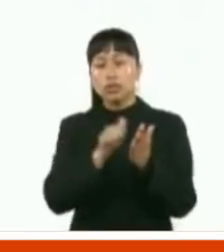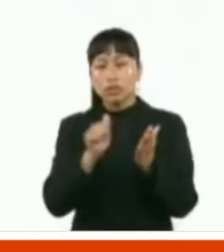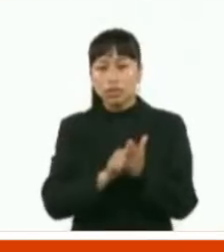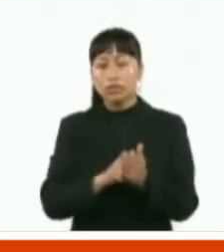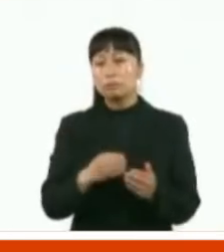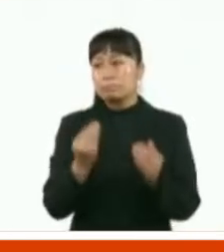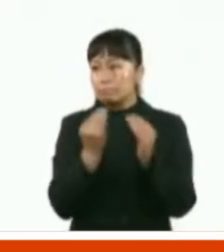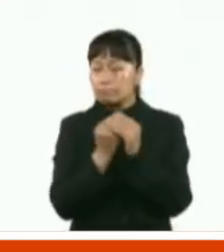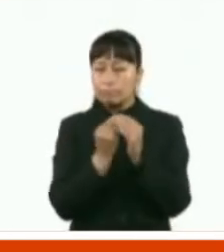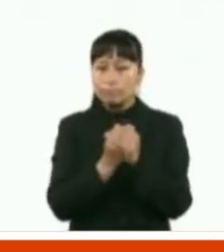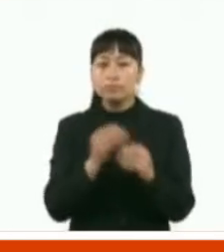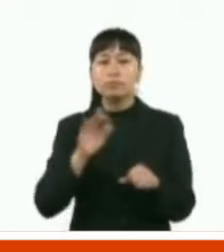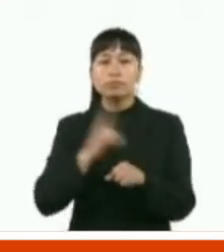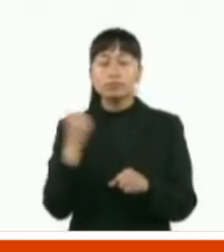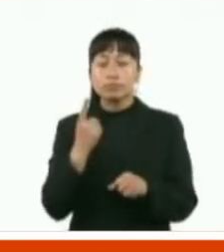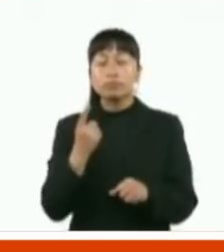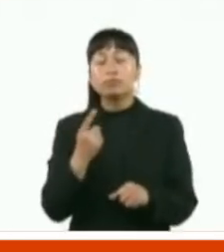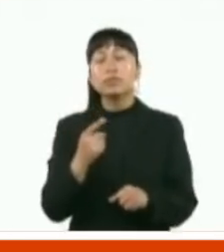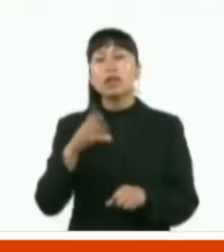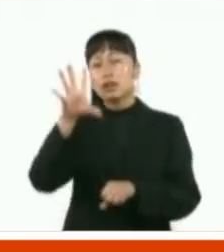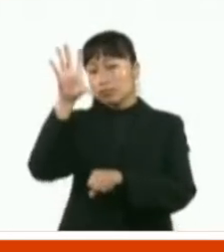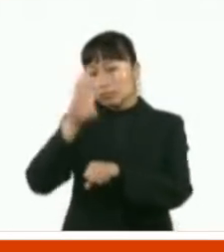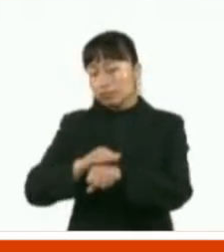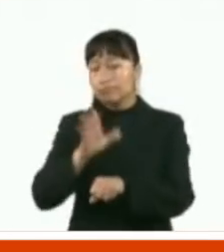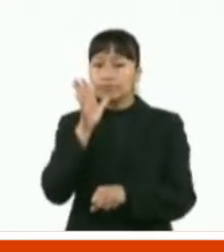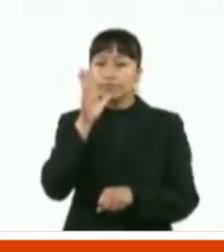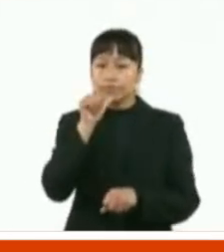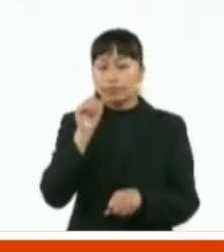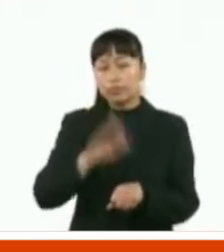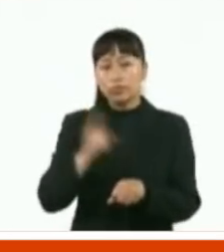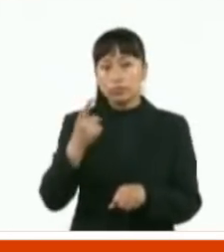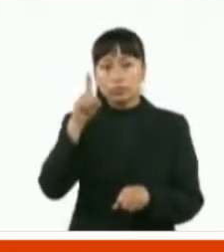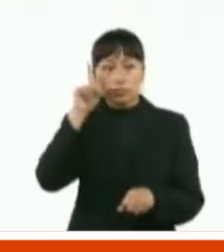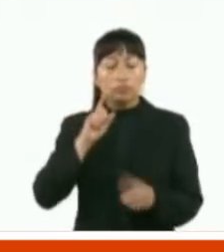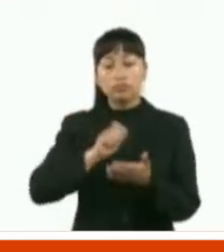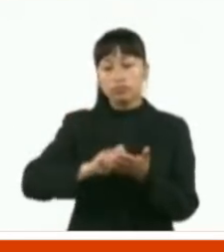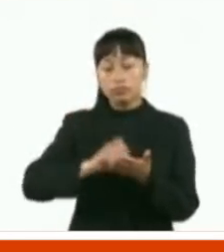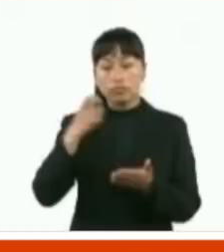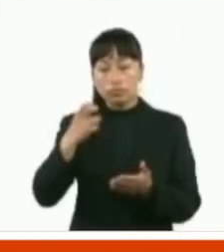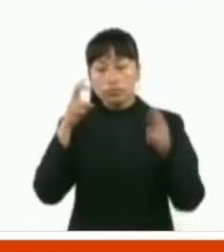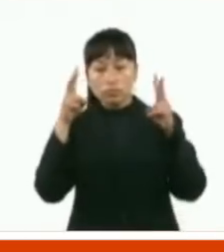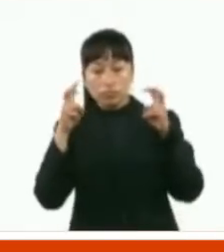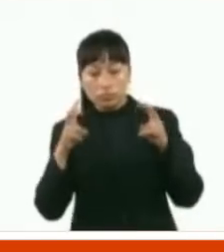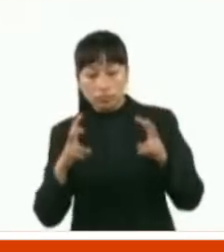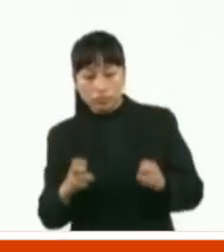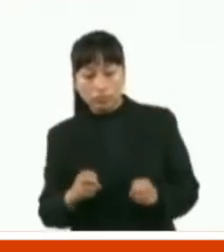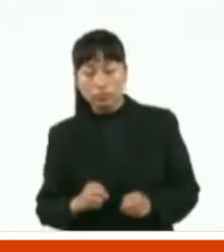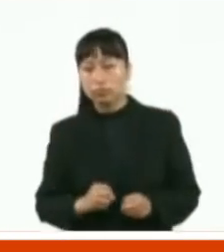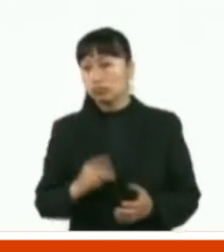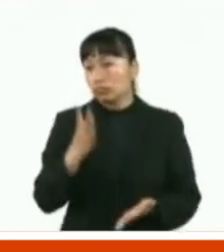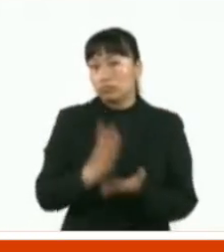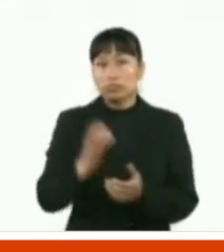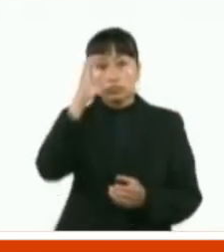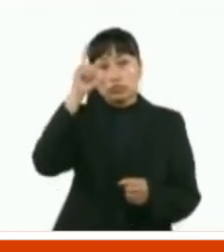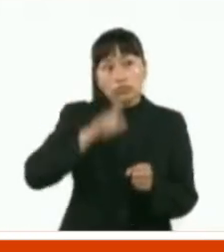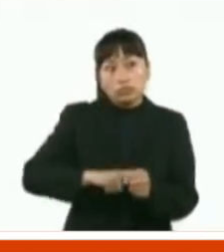anónima porque tampoco era permitido ni bien visto que una dama escribiese sobre asuntos solo que fueran de cultura o